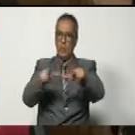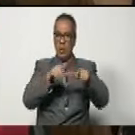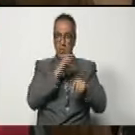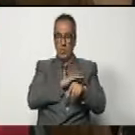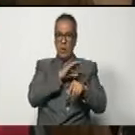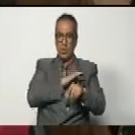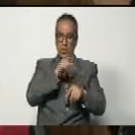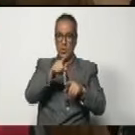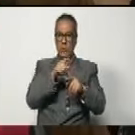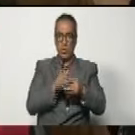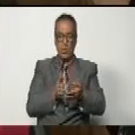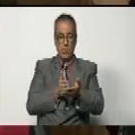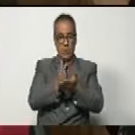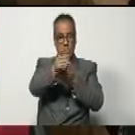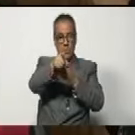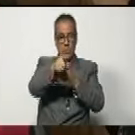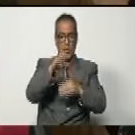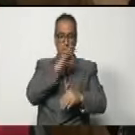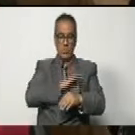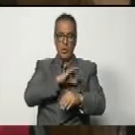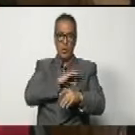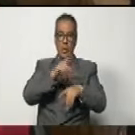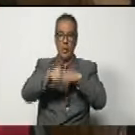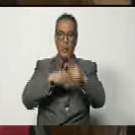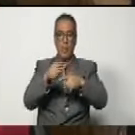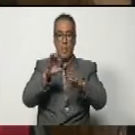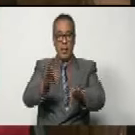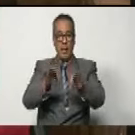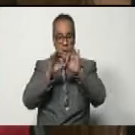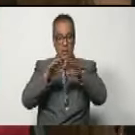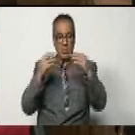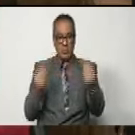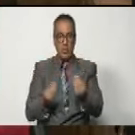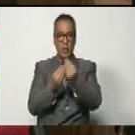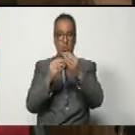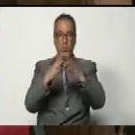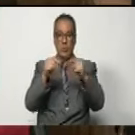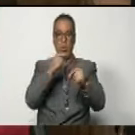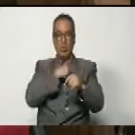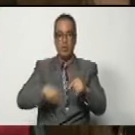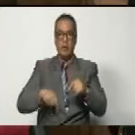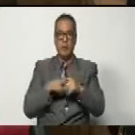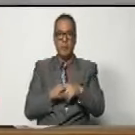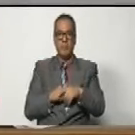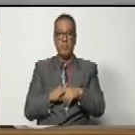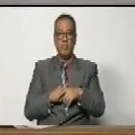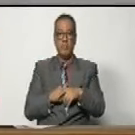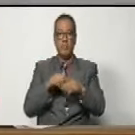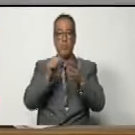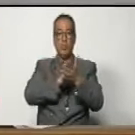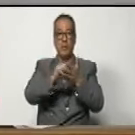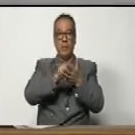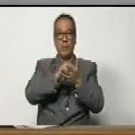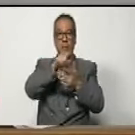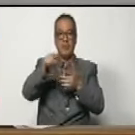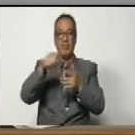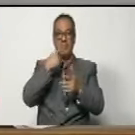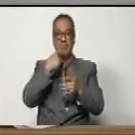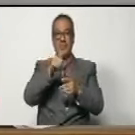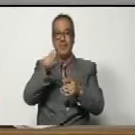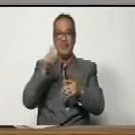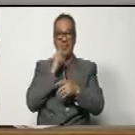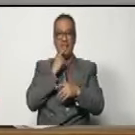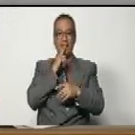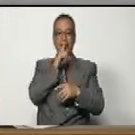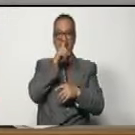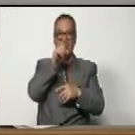social transversalmente en la sociedad por sus intereses comunes. Es todo, ciudadano presidente. Este artículo es para callarle la boca al presidente de la Asamblea